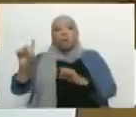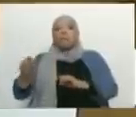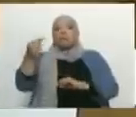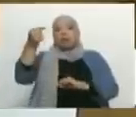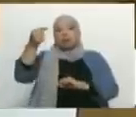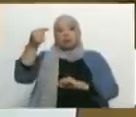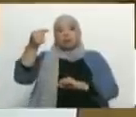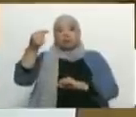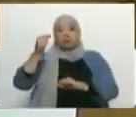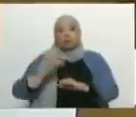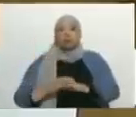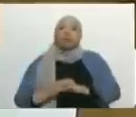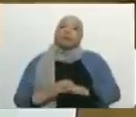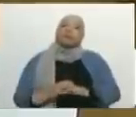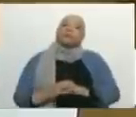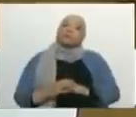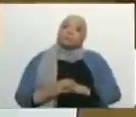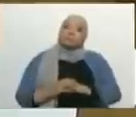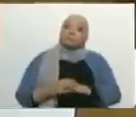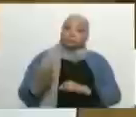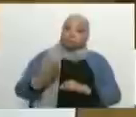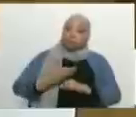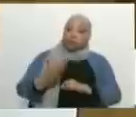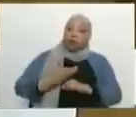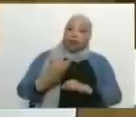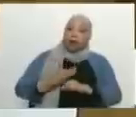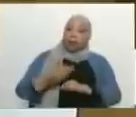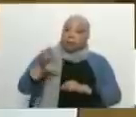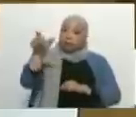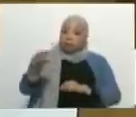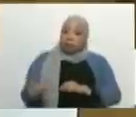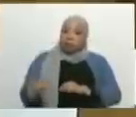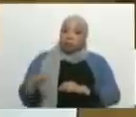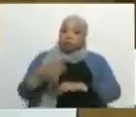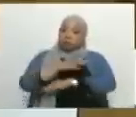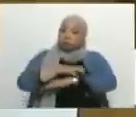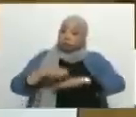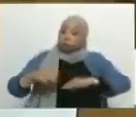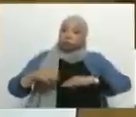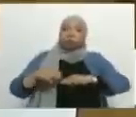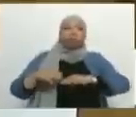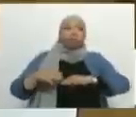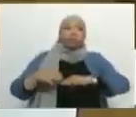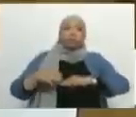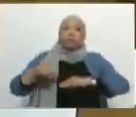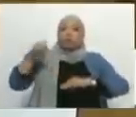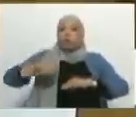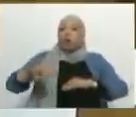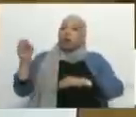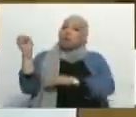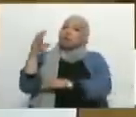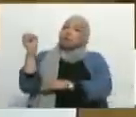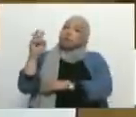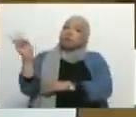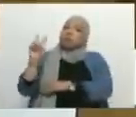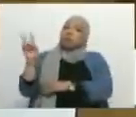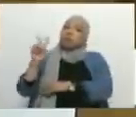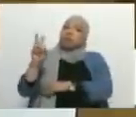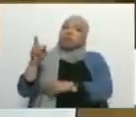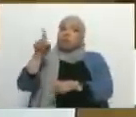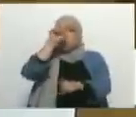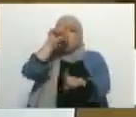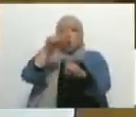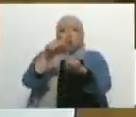primero, lo ocurrido con el alcalde Paraqueima nos demuestra que desde este Parlamento vamos en la